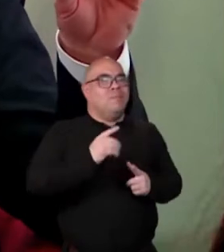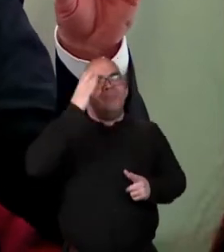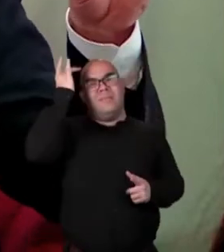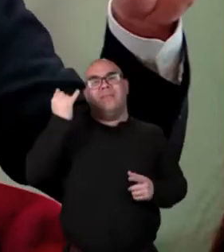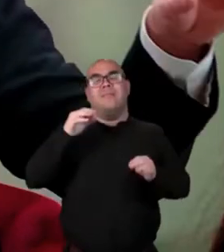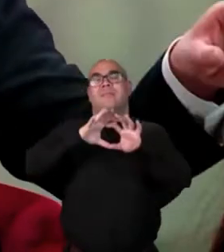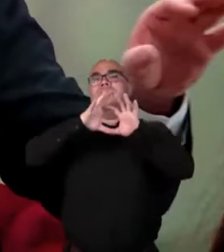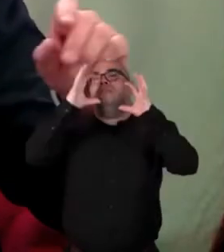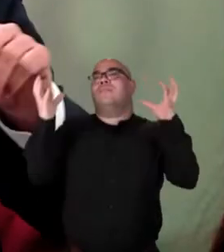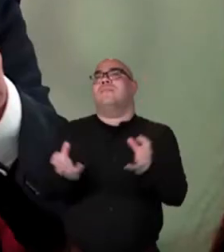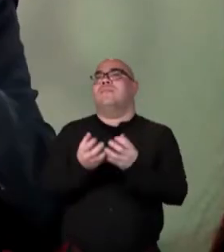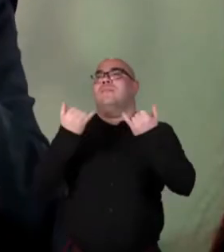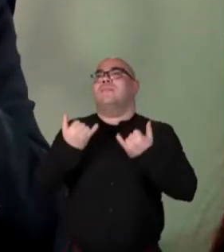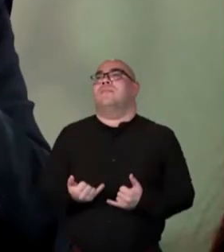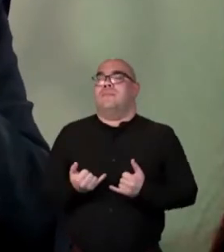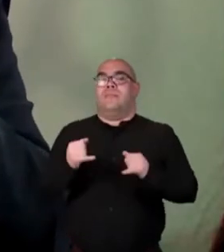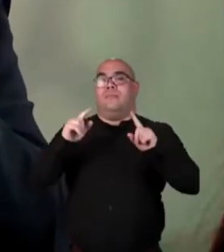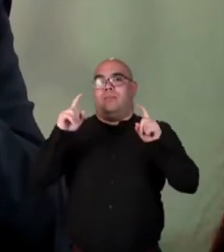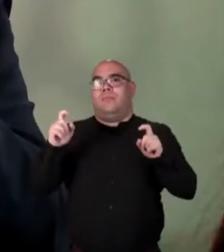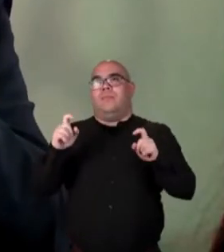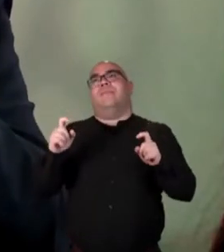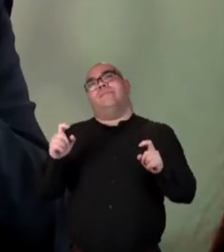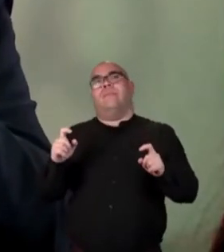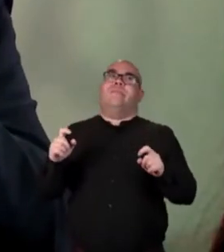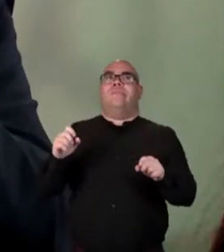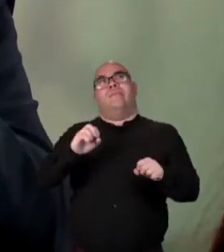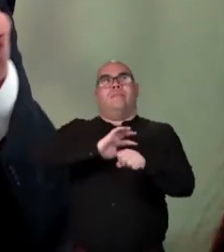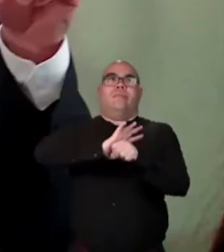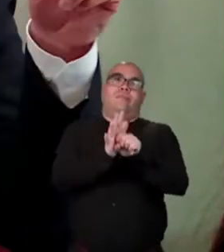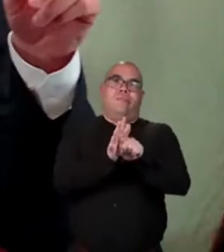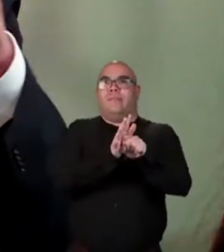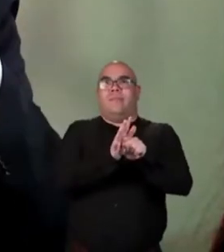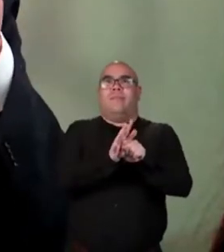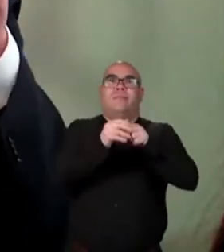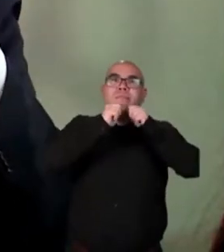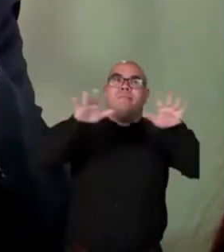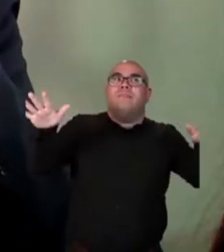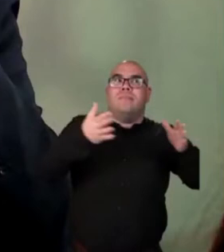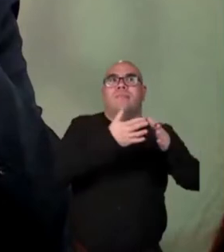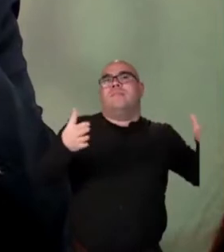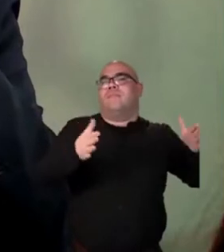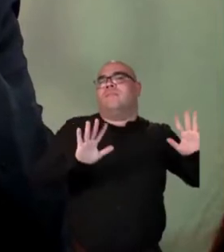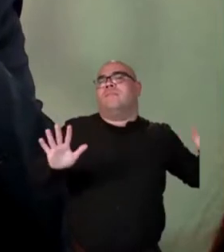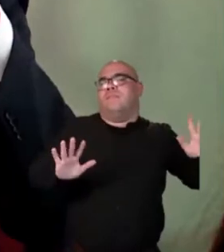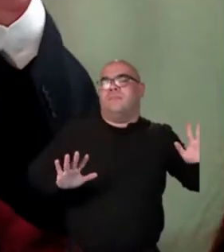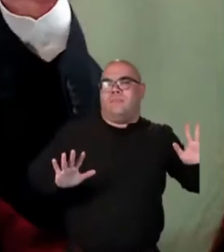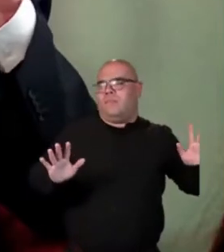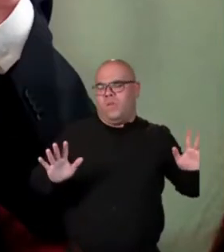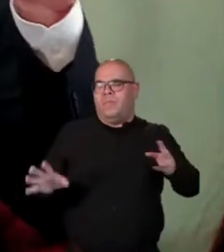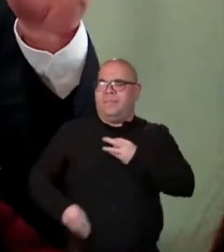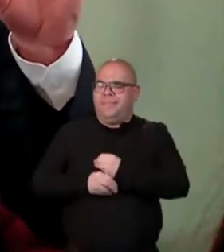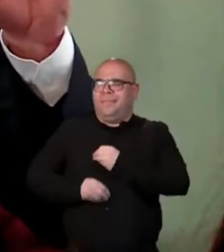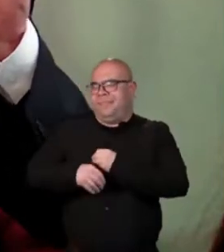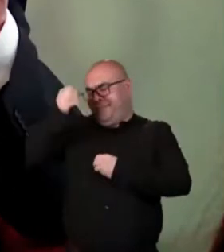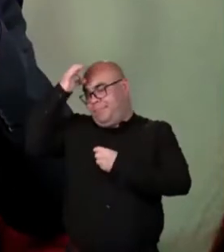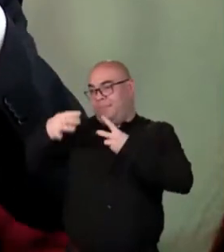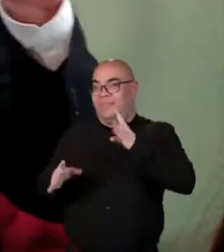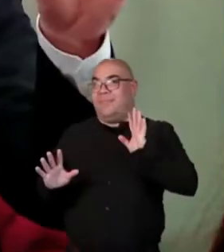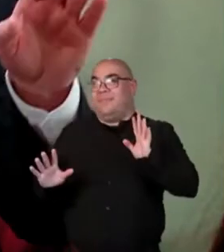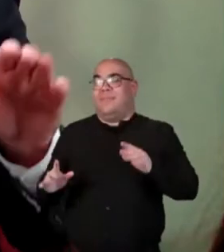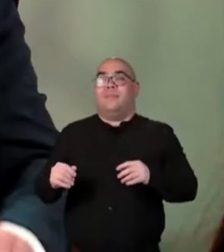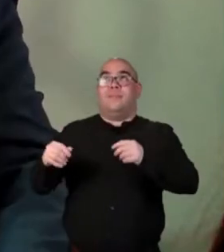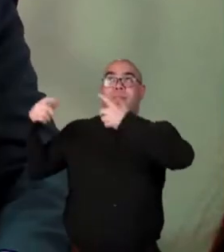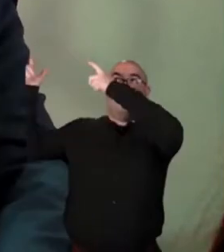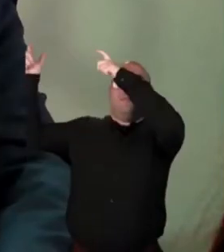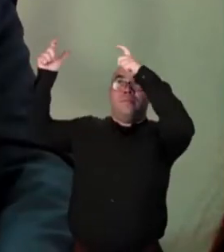mundo es que no solo una pandemia en la cob y 19 sino que van a venir muchas más cosas yo no creo en los ovnis pero creo que